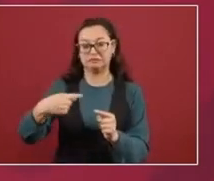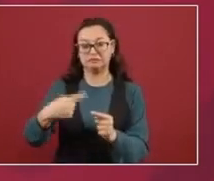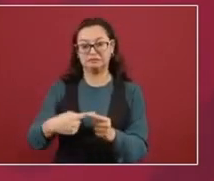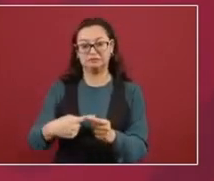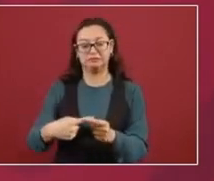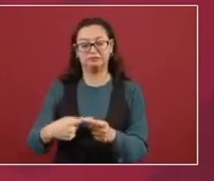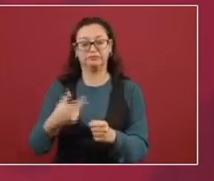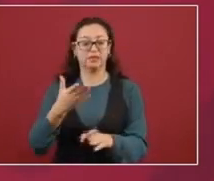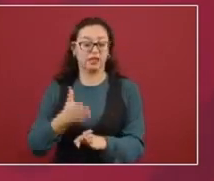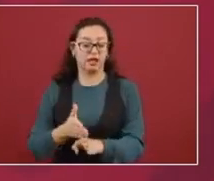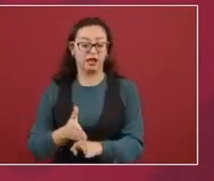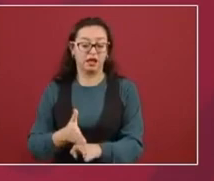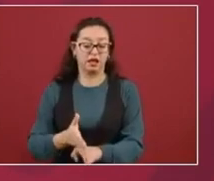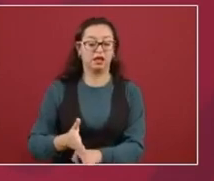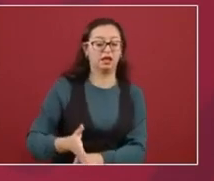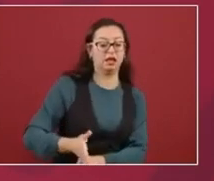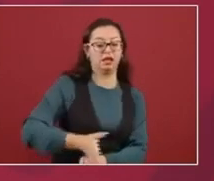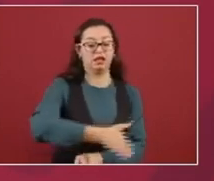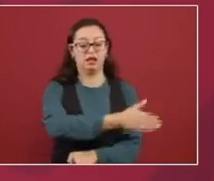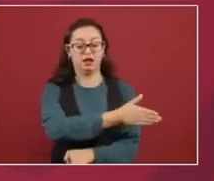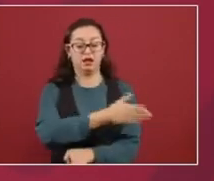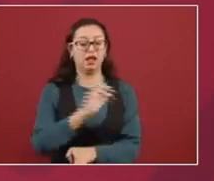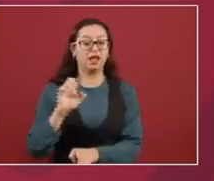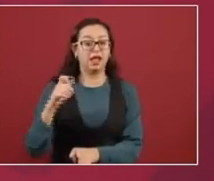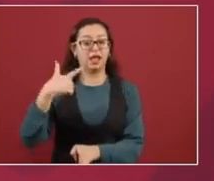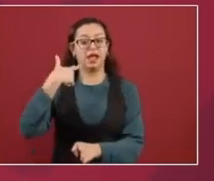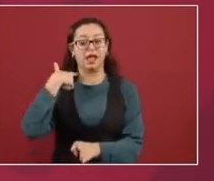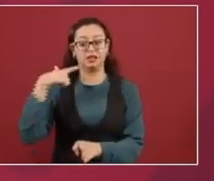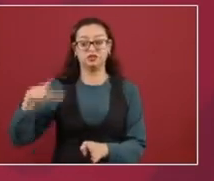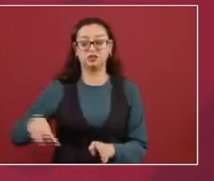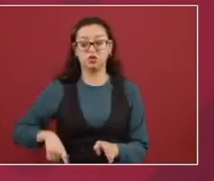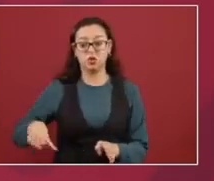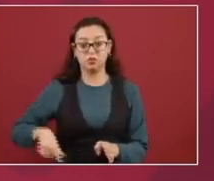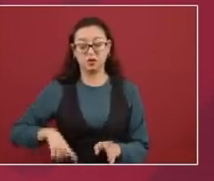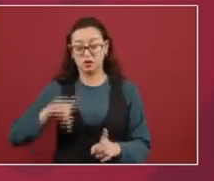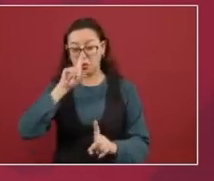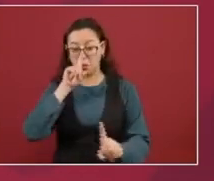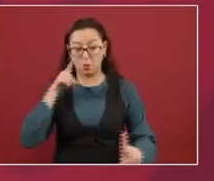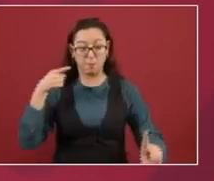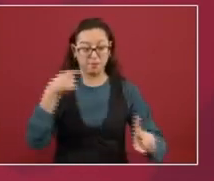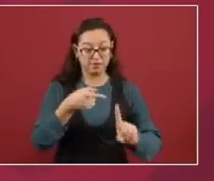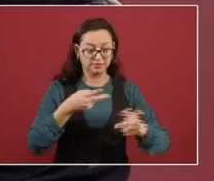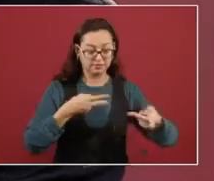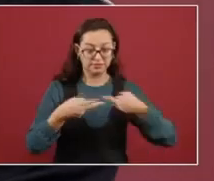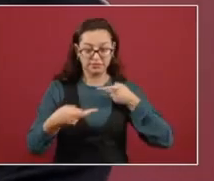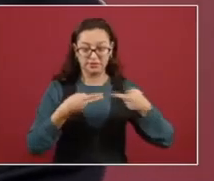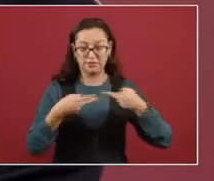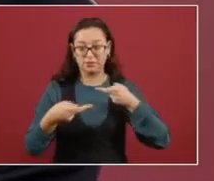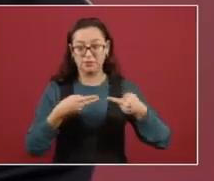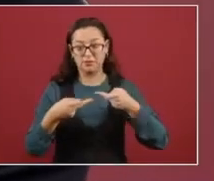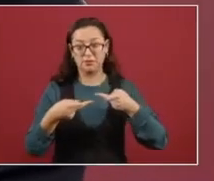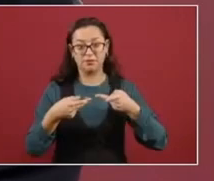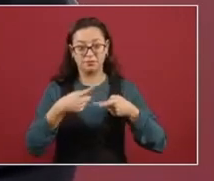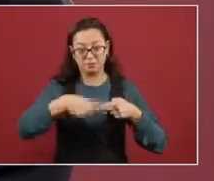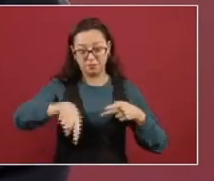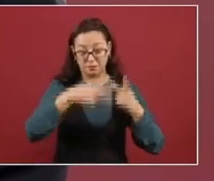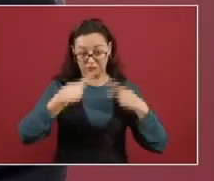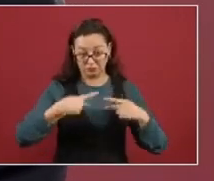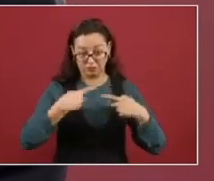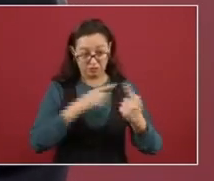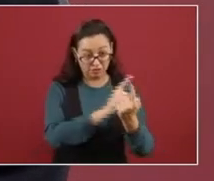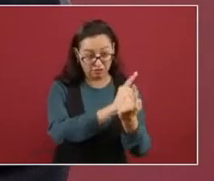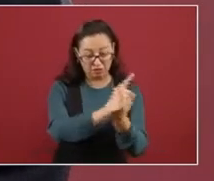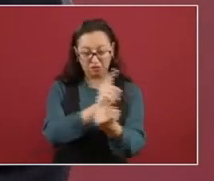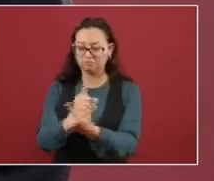estaba hecho, no estaba preparado para atender a la